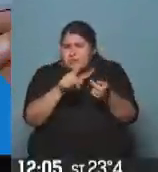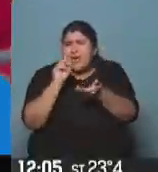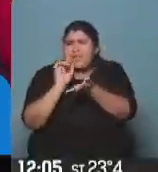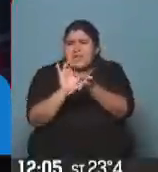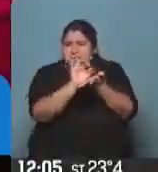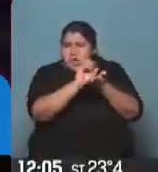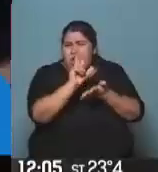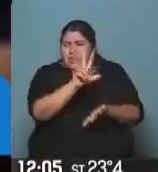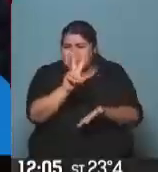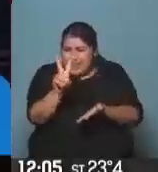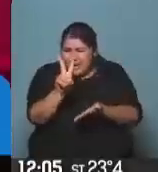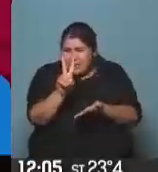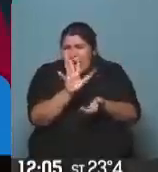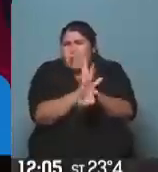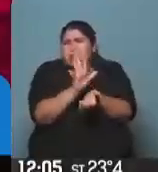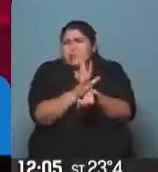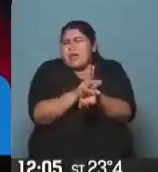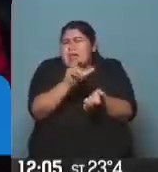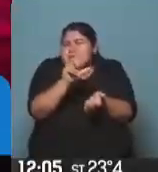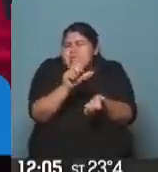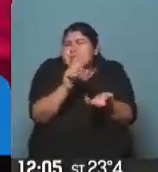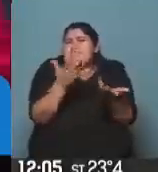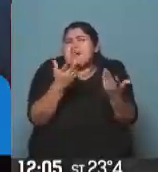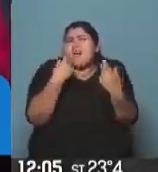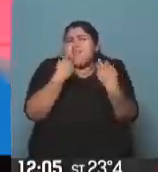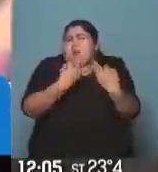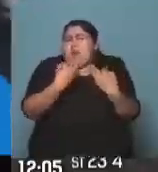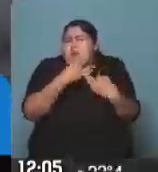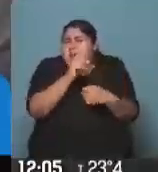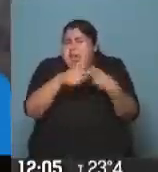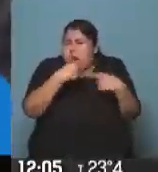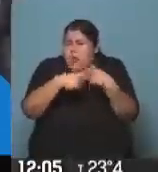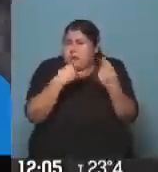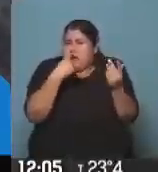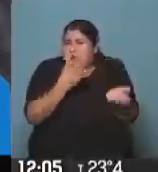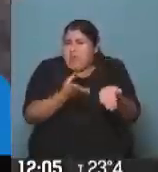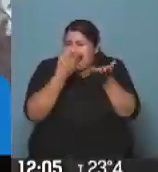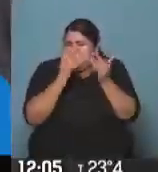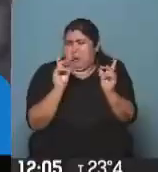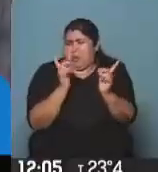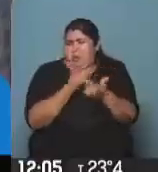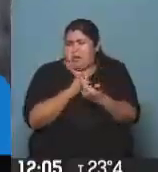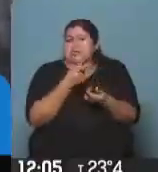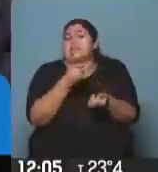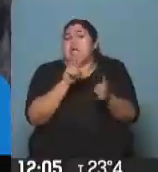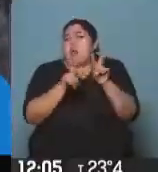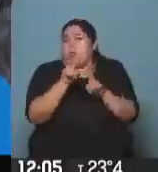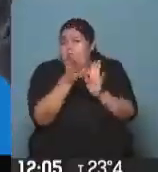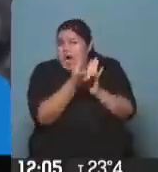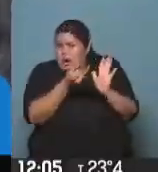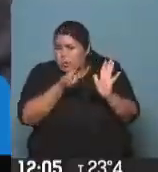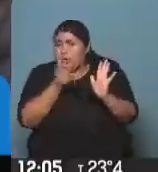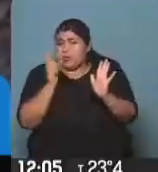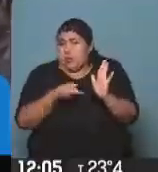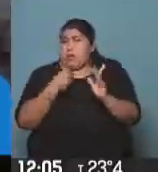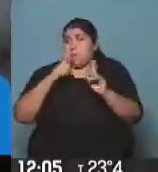32 trabajadores va a salvar su crisis? Creo que lo que están haciendo es dar un mensaje para luego avanzar en más ajuste y también un mensaje al resto de